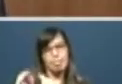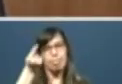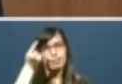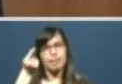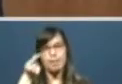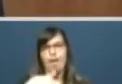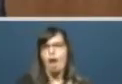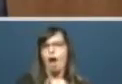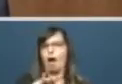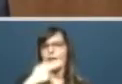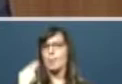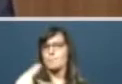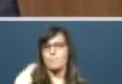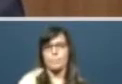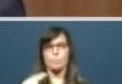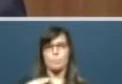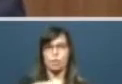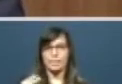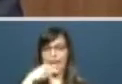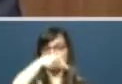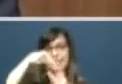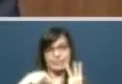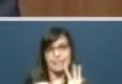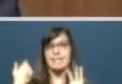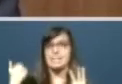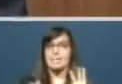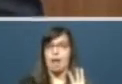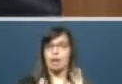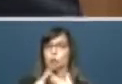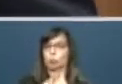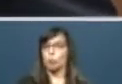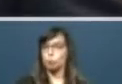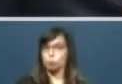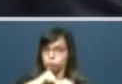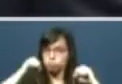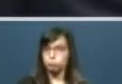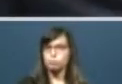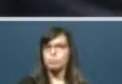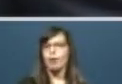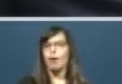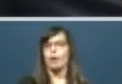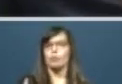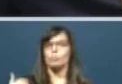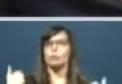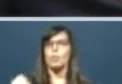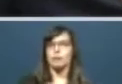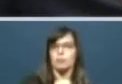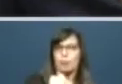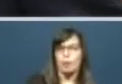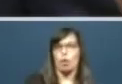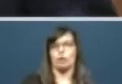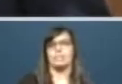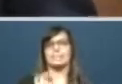áreas políticas que siguiendo la estructura ya consolidada desarrollan el trabajo y la acción de la junta